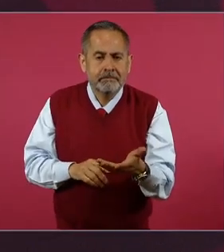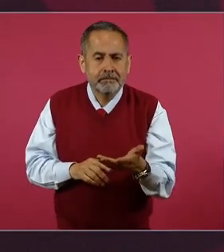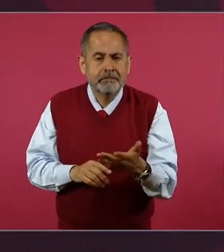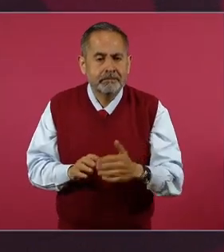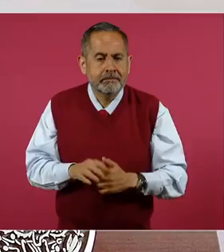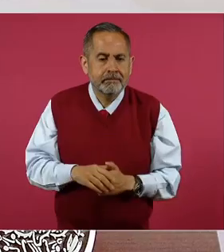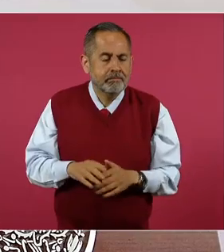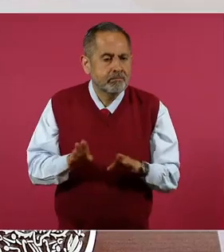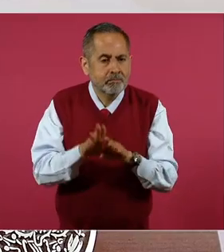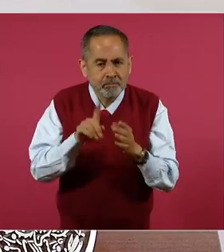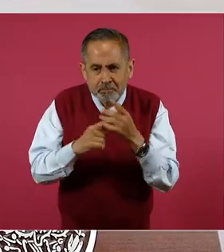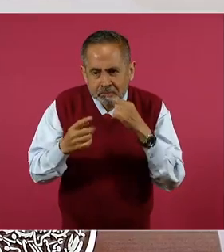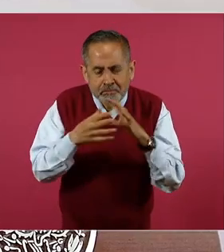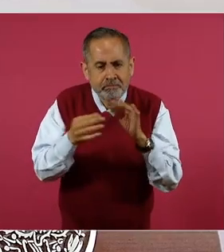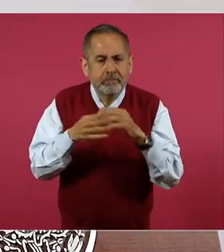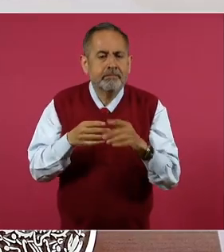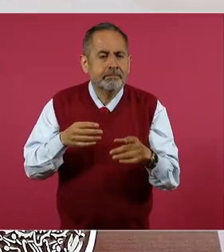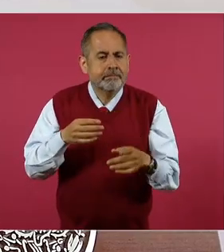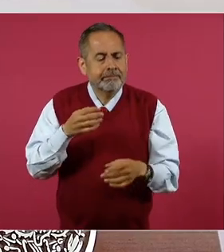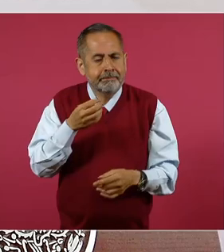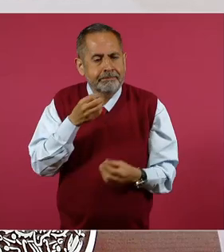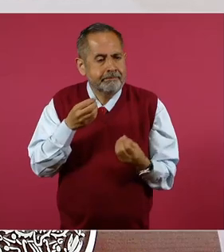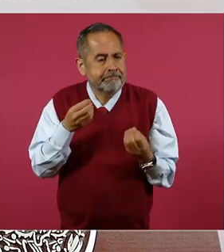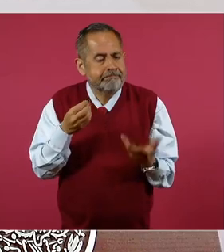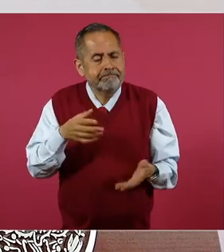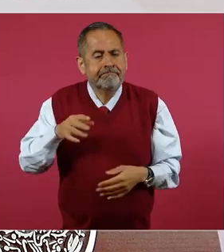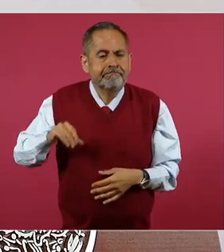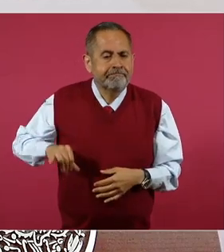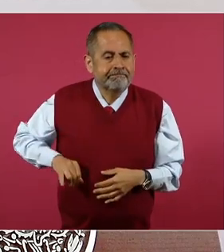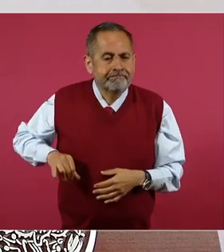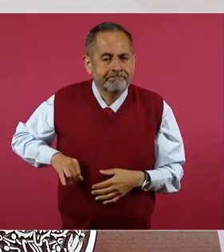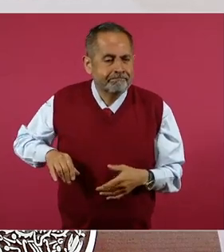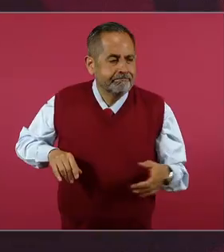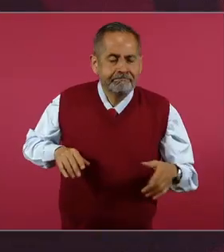por intereses, pero la verdad